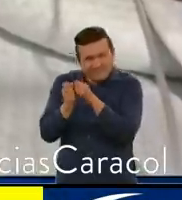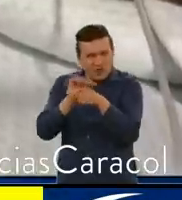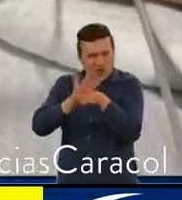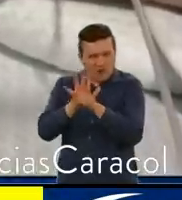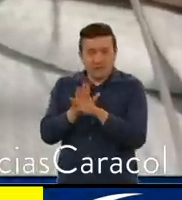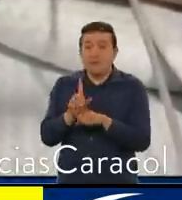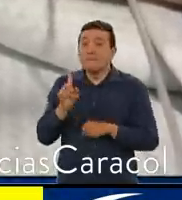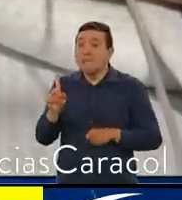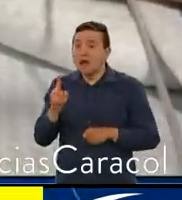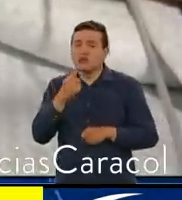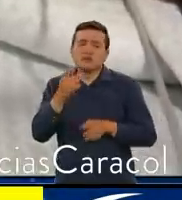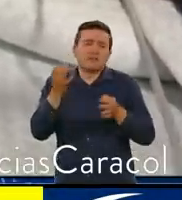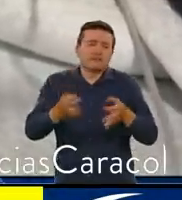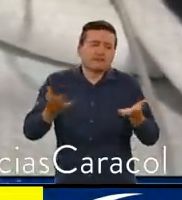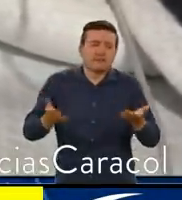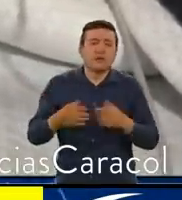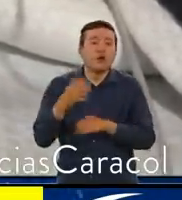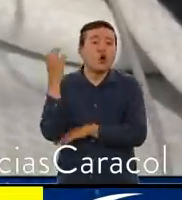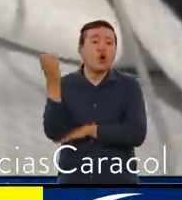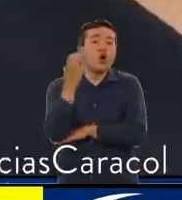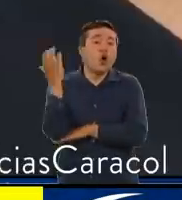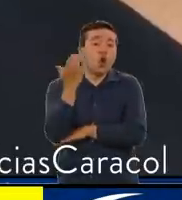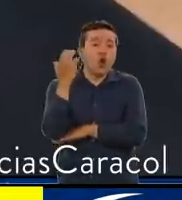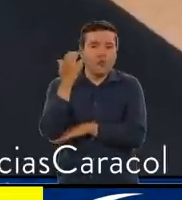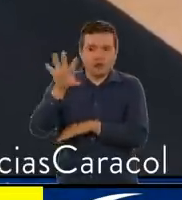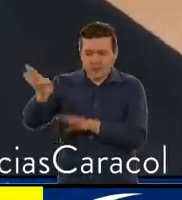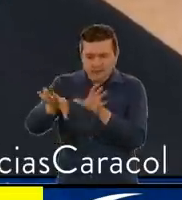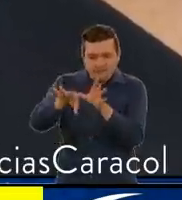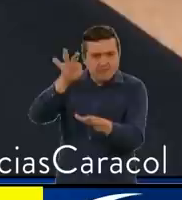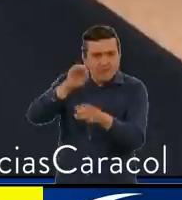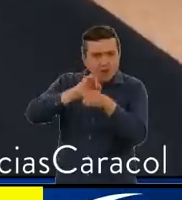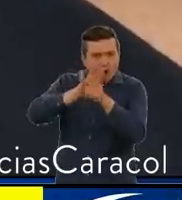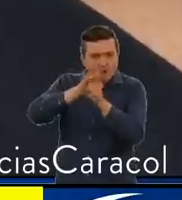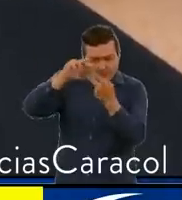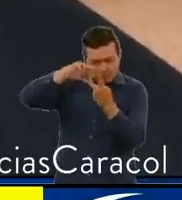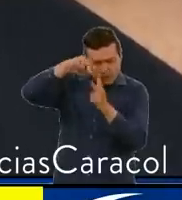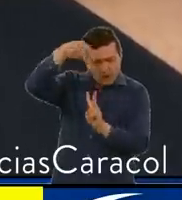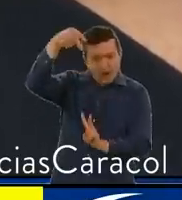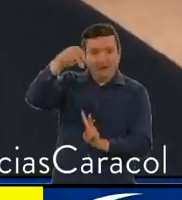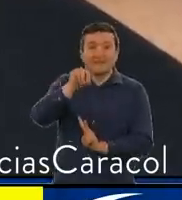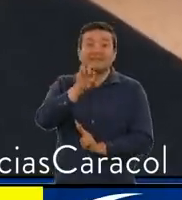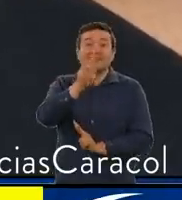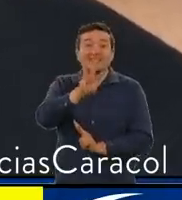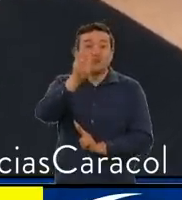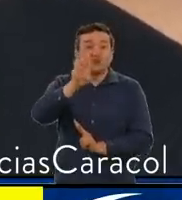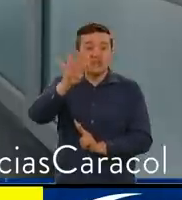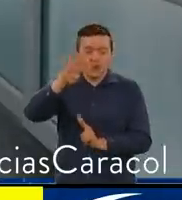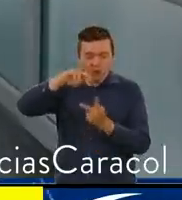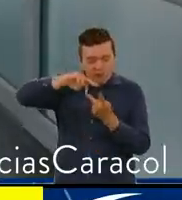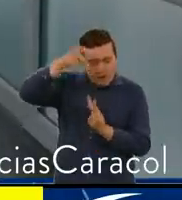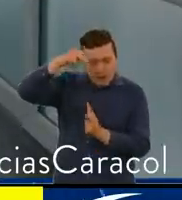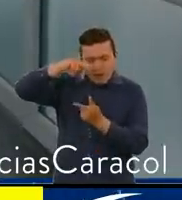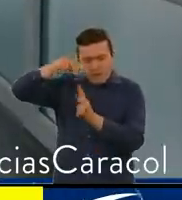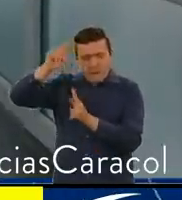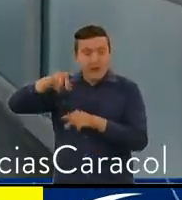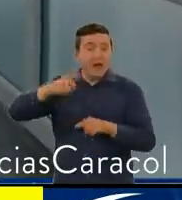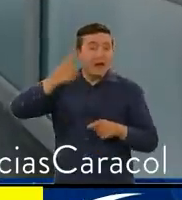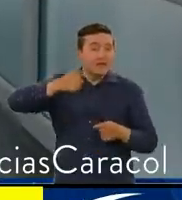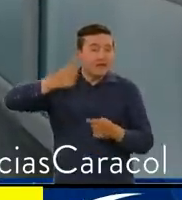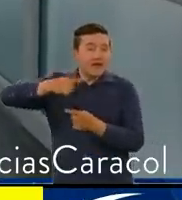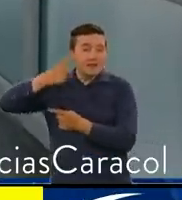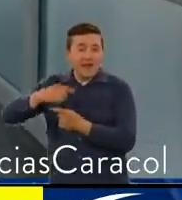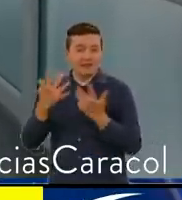hacen 384 secuencias genómicas cada 10 días. En los últimos 10 días tuvimos